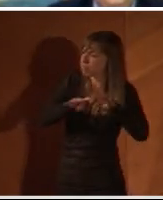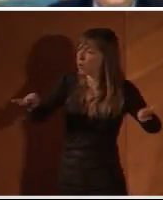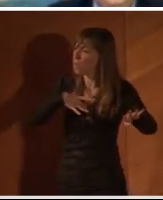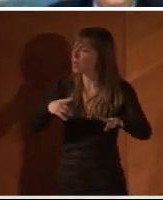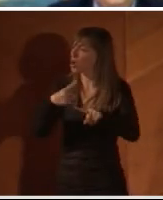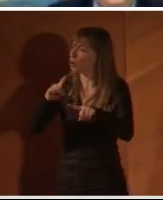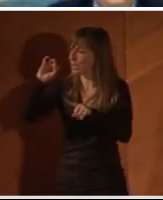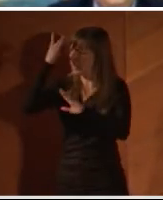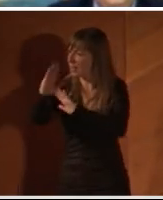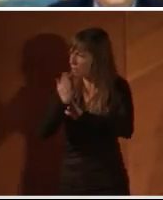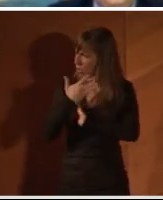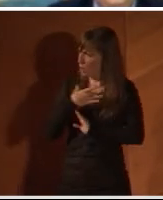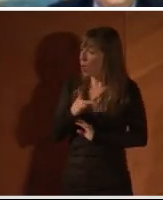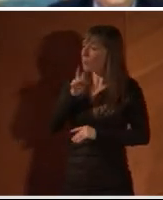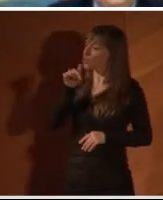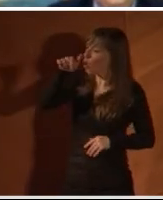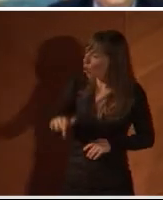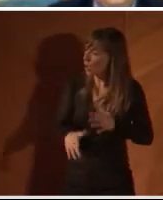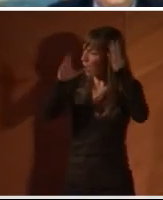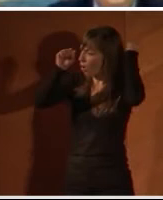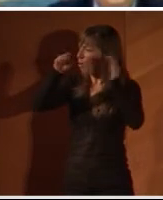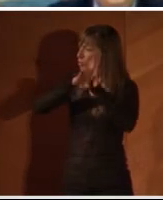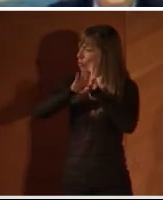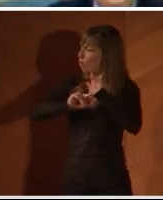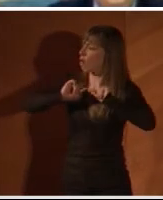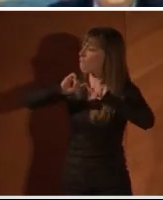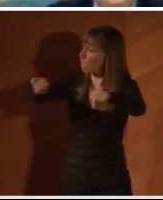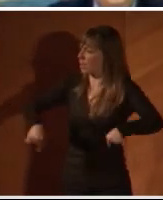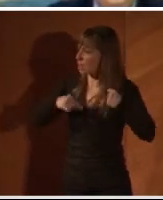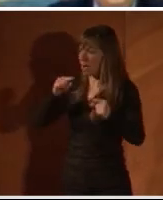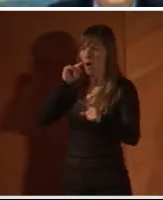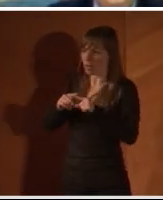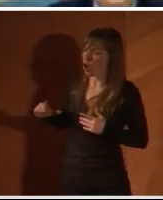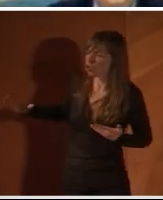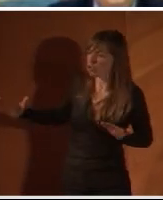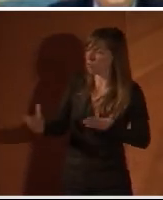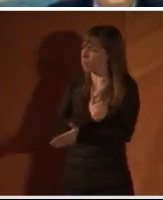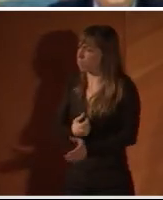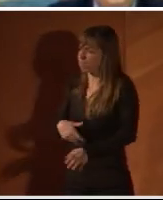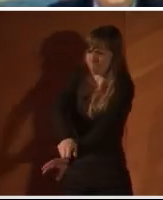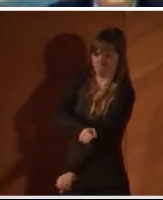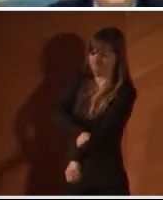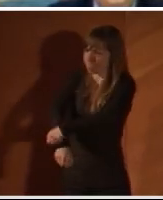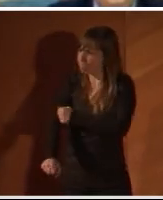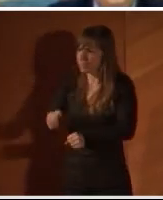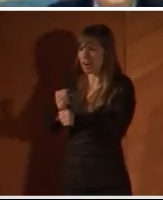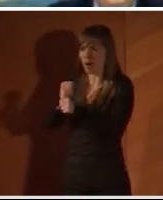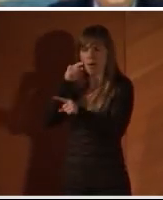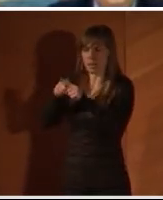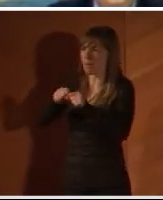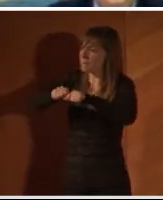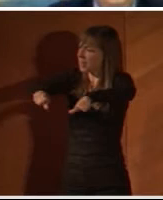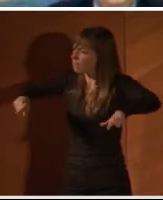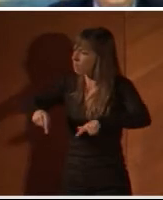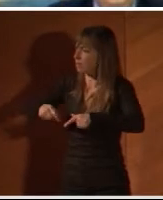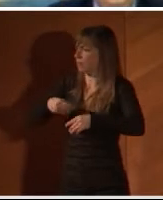por eso que en estos días vamos a estar firmando el protocolo con la idea de que todos los involucrados sigamos profundizando y construyendo esta plataforma y, como